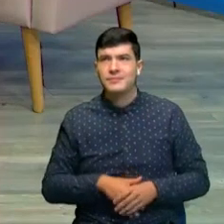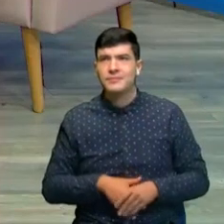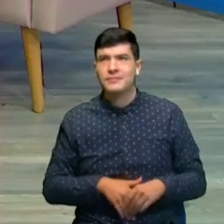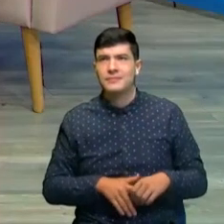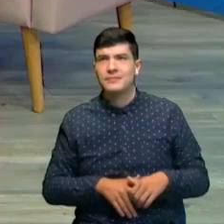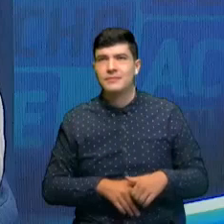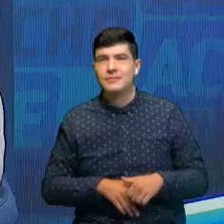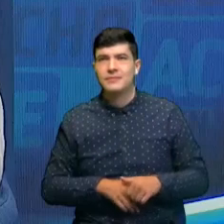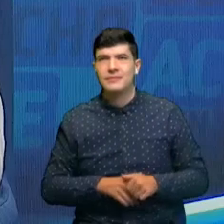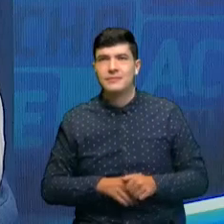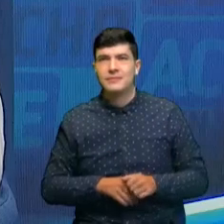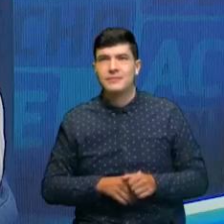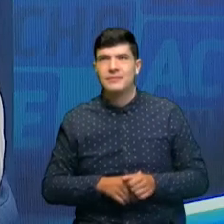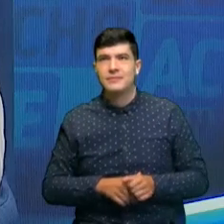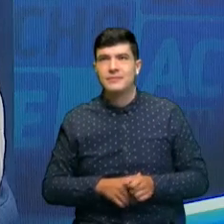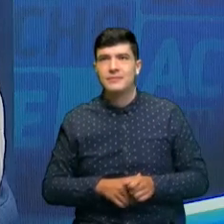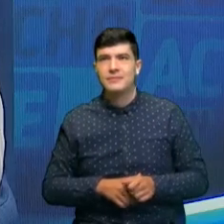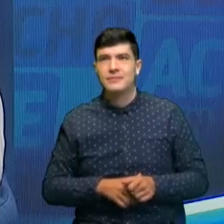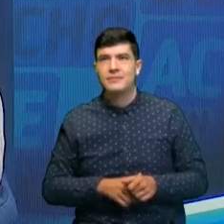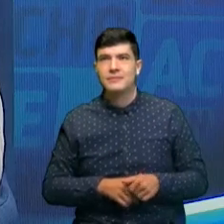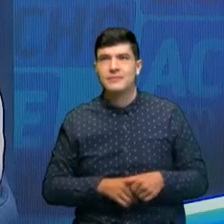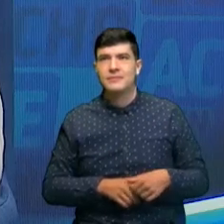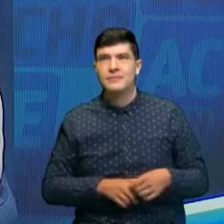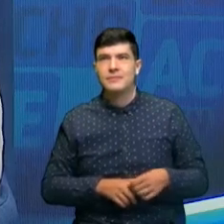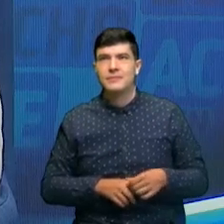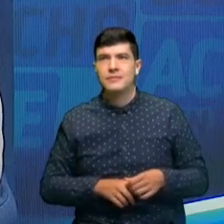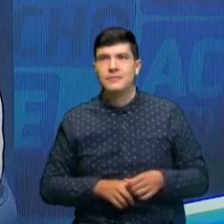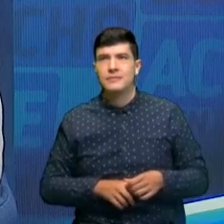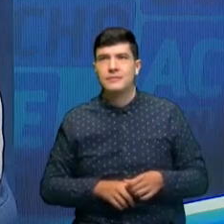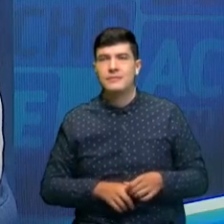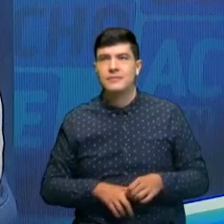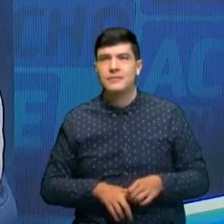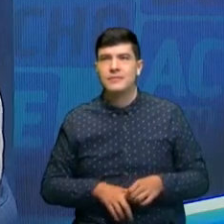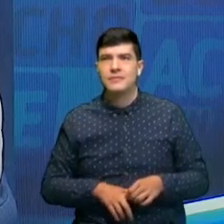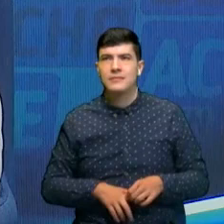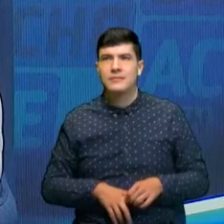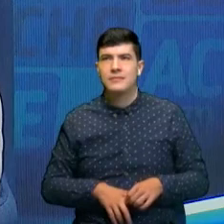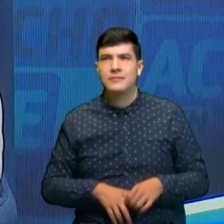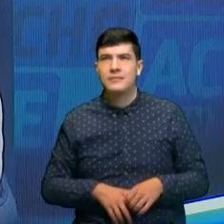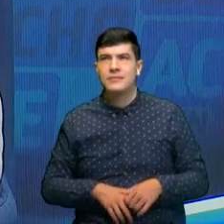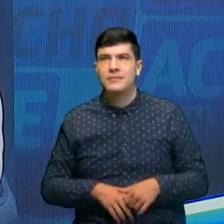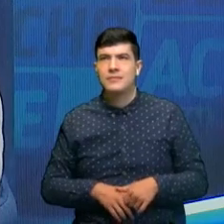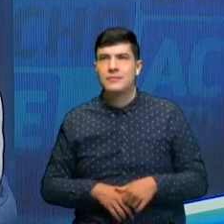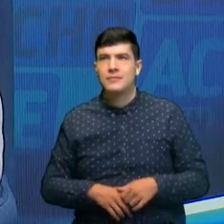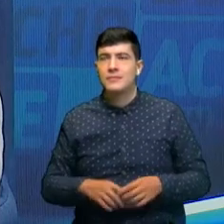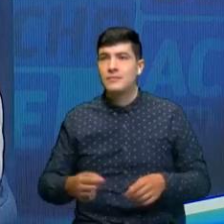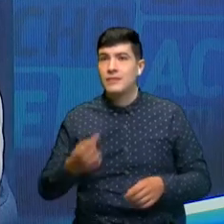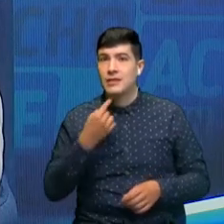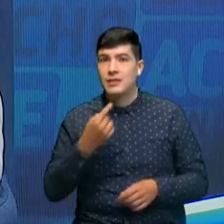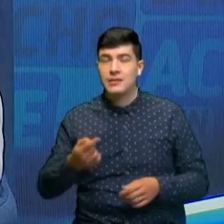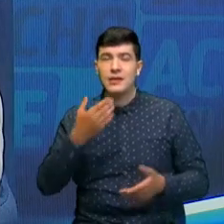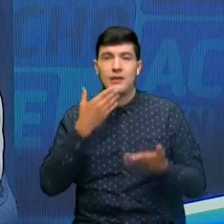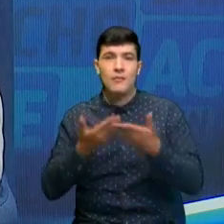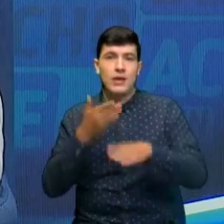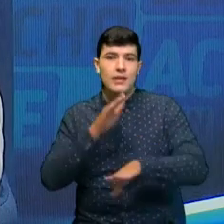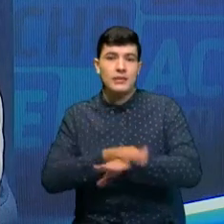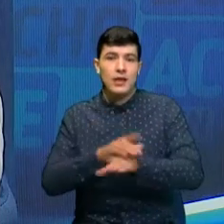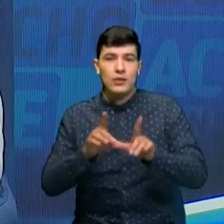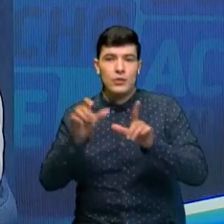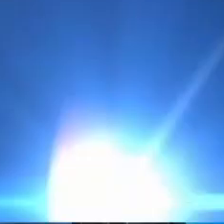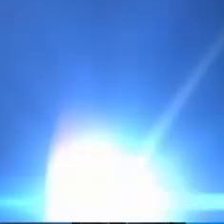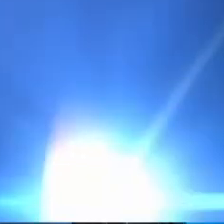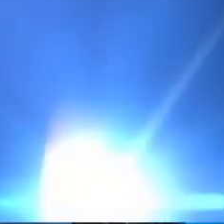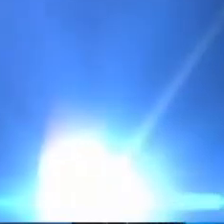tenemos... en este momento, a propósito de la temática, dice, muy buenas tardes, doctora, yo salí pensionada